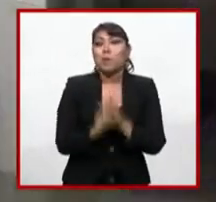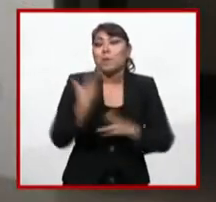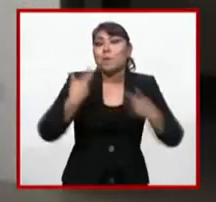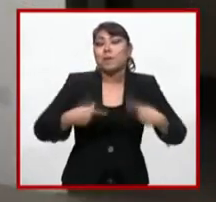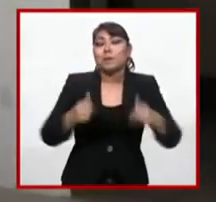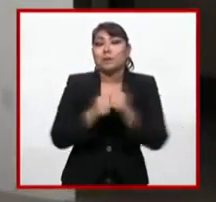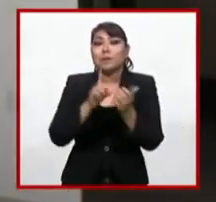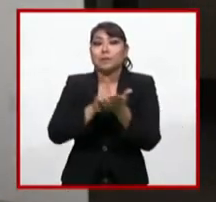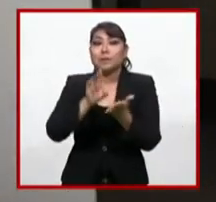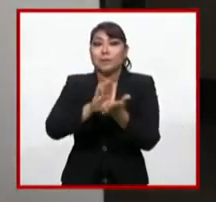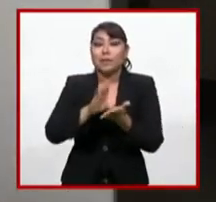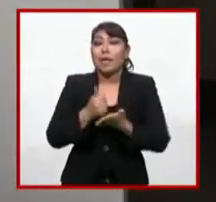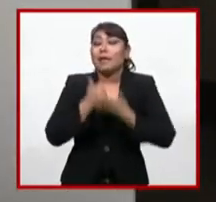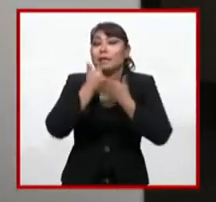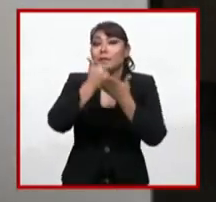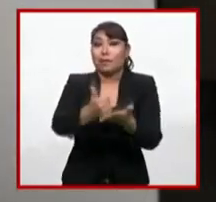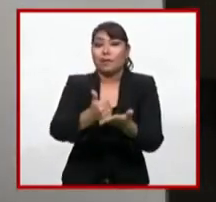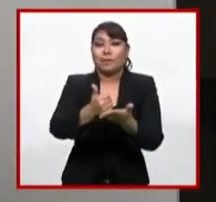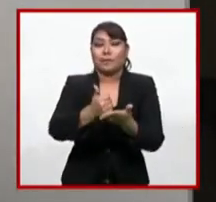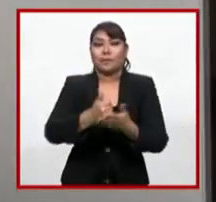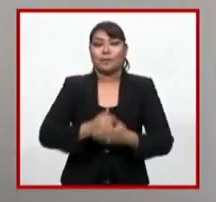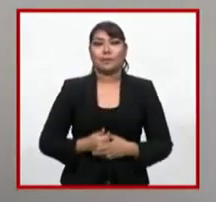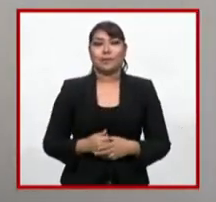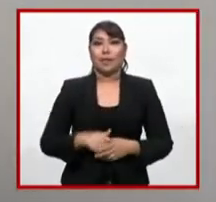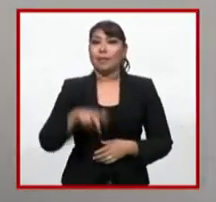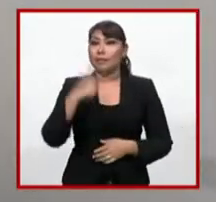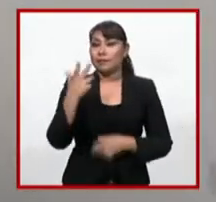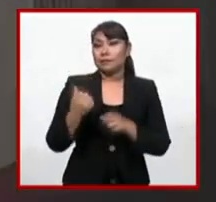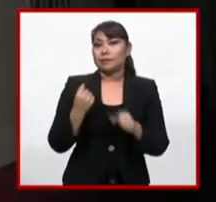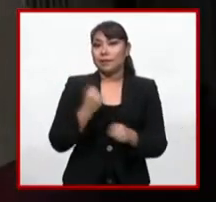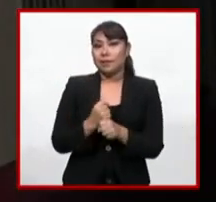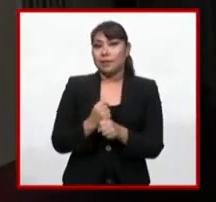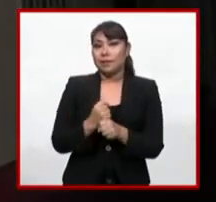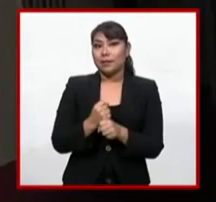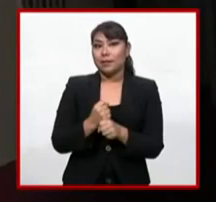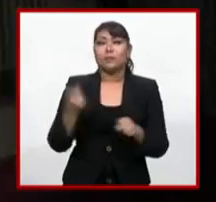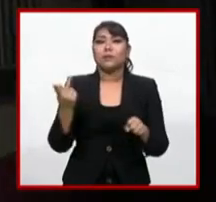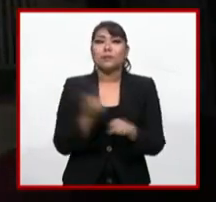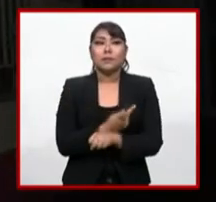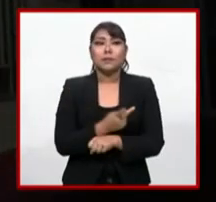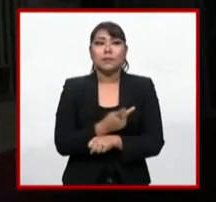con discapacidad. Desde hace más de 13 años, las UBRs no habían sido,